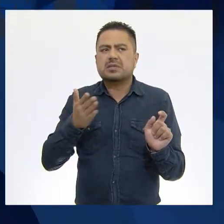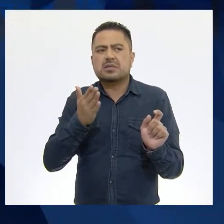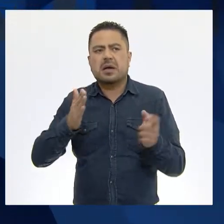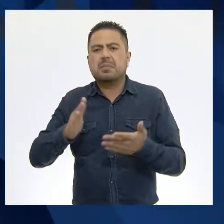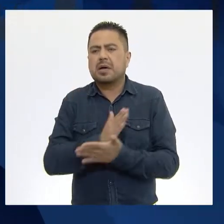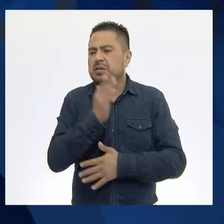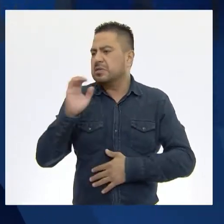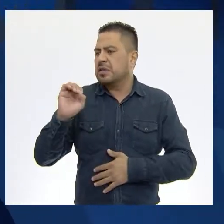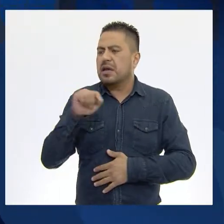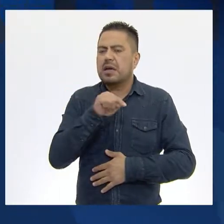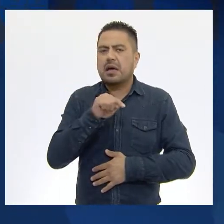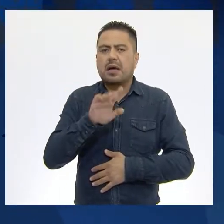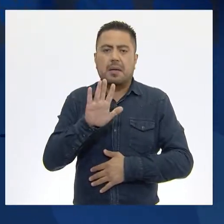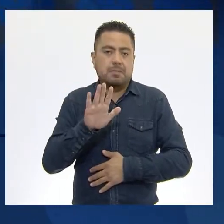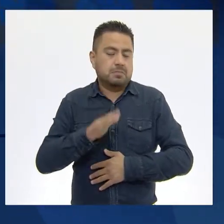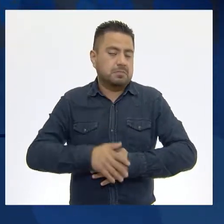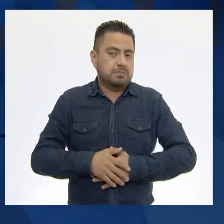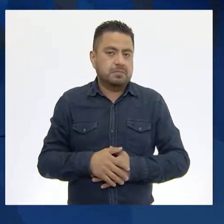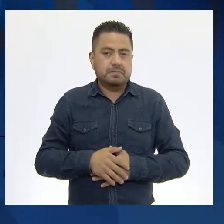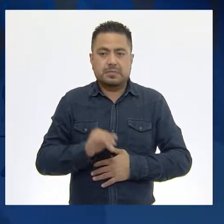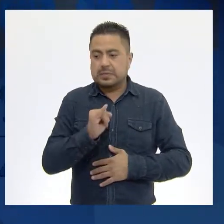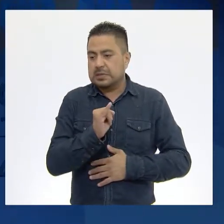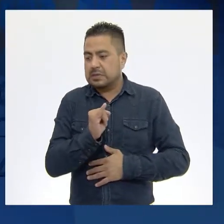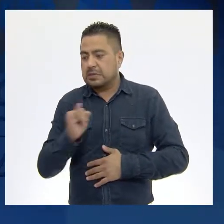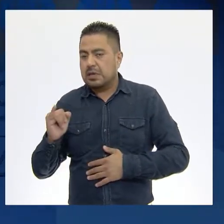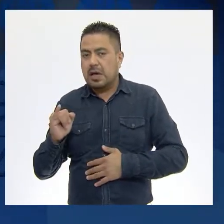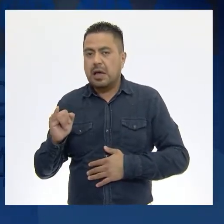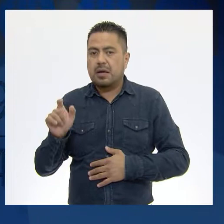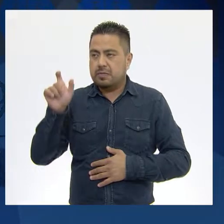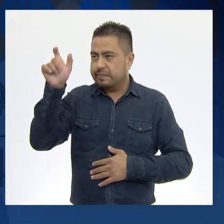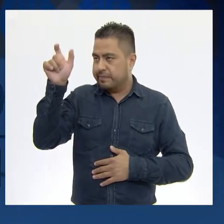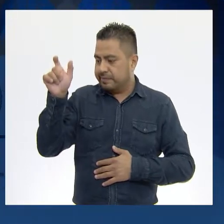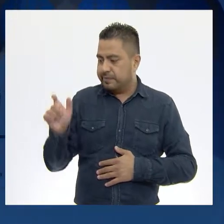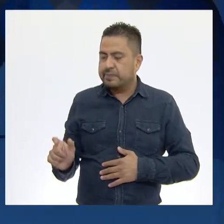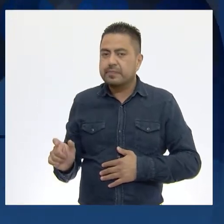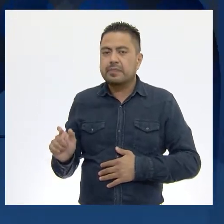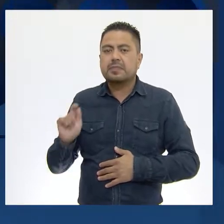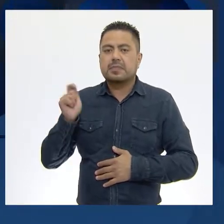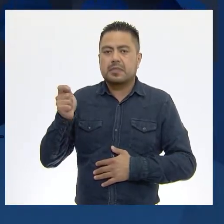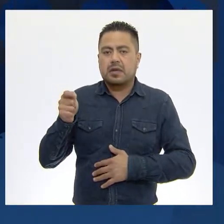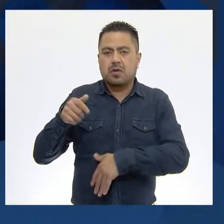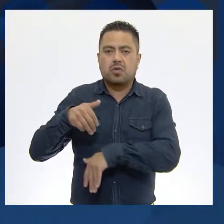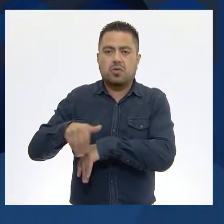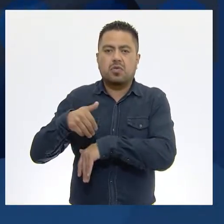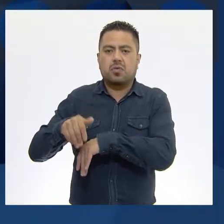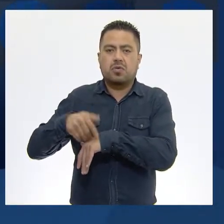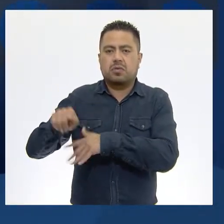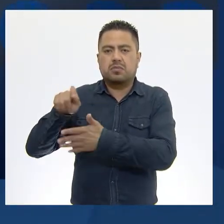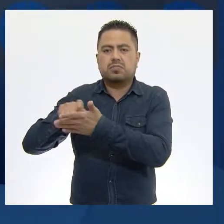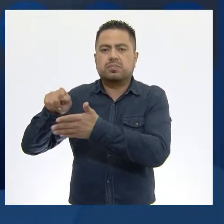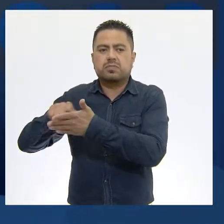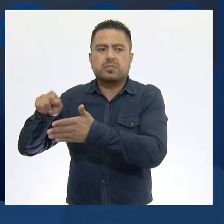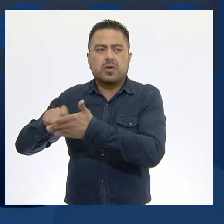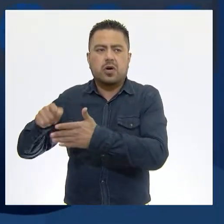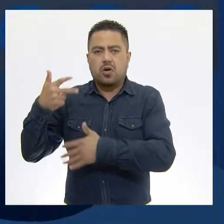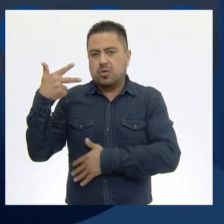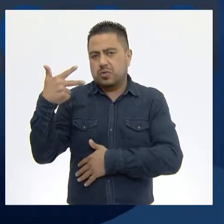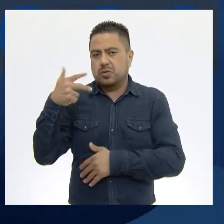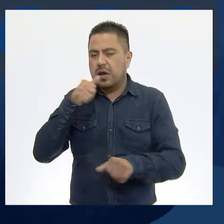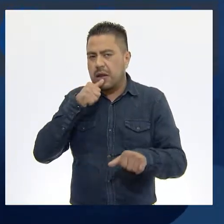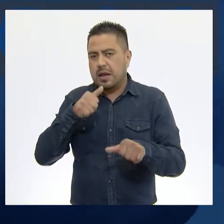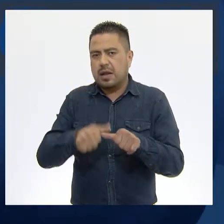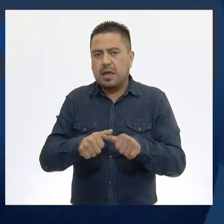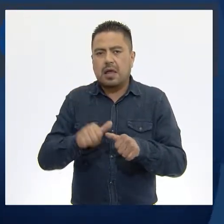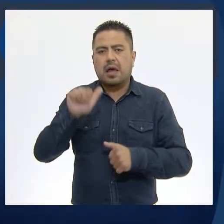0? Pues del lado izquierdo de cada recta aparecen escritas 8 letras en